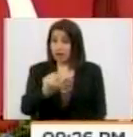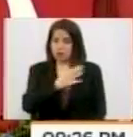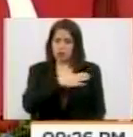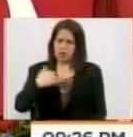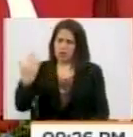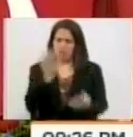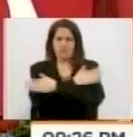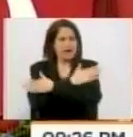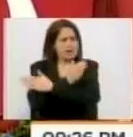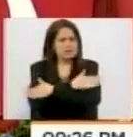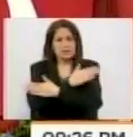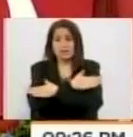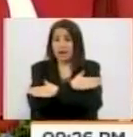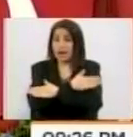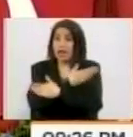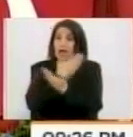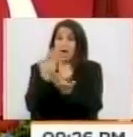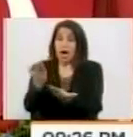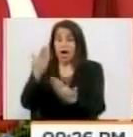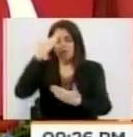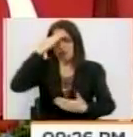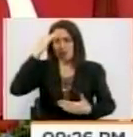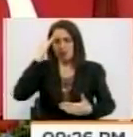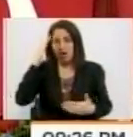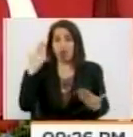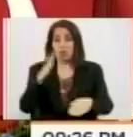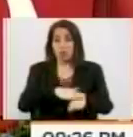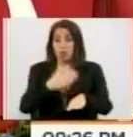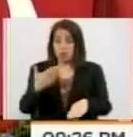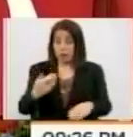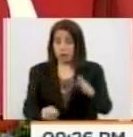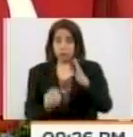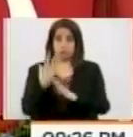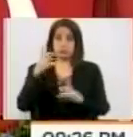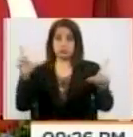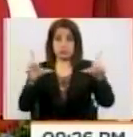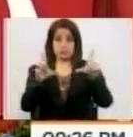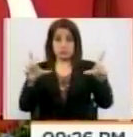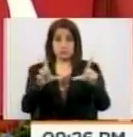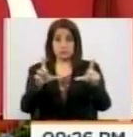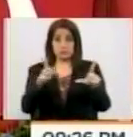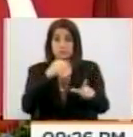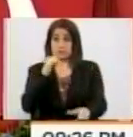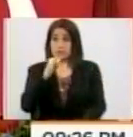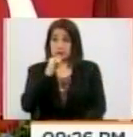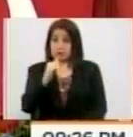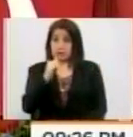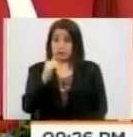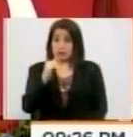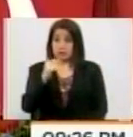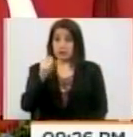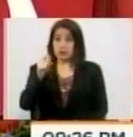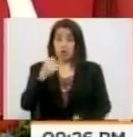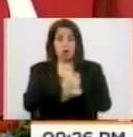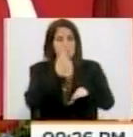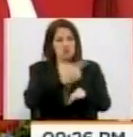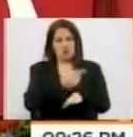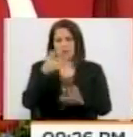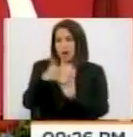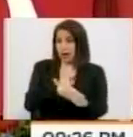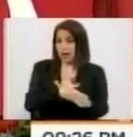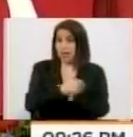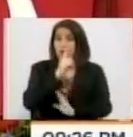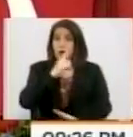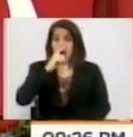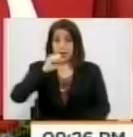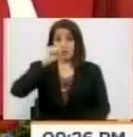más a Diosdado, porque este programa surgió. Claro. Este programa en verdad es culpa de Nicolás. Es así. Es